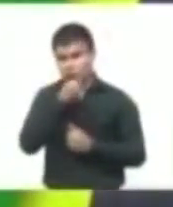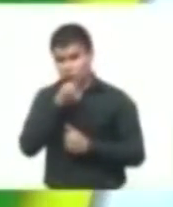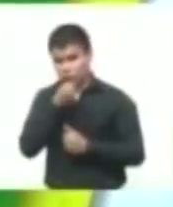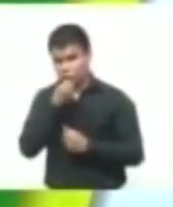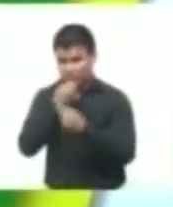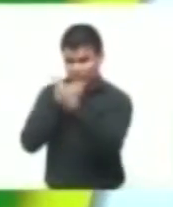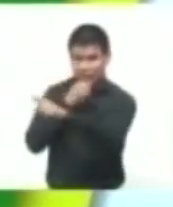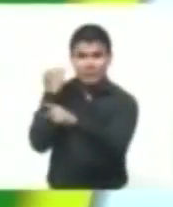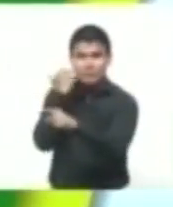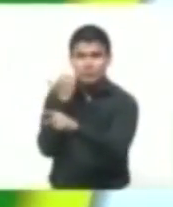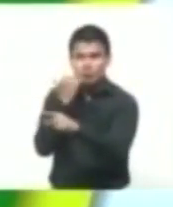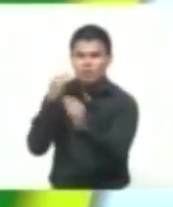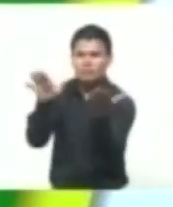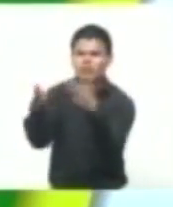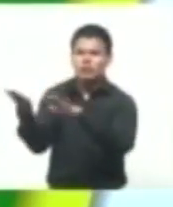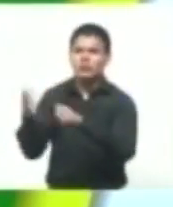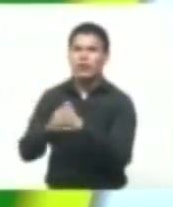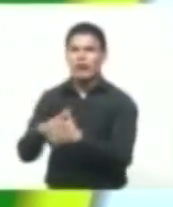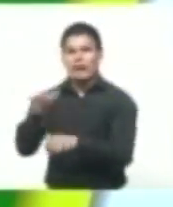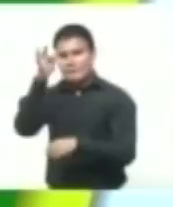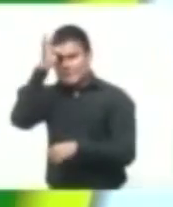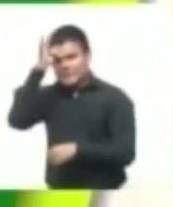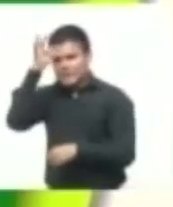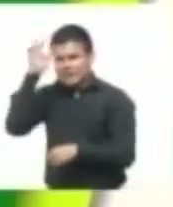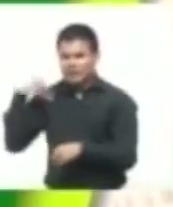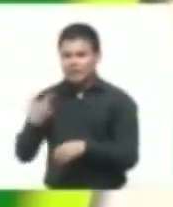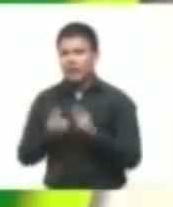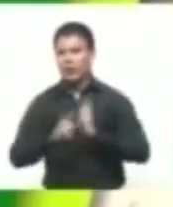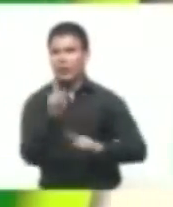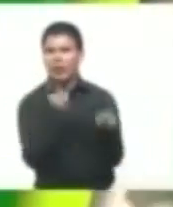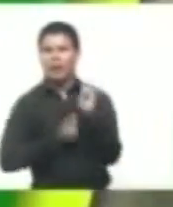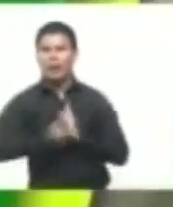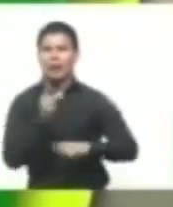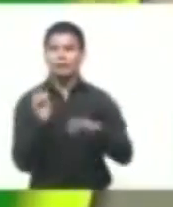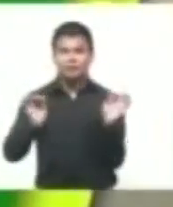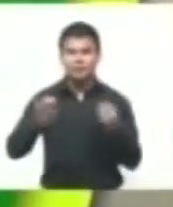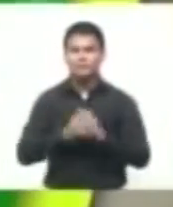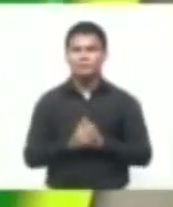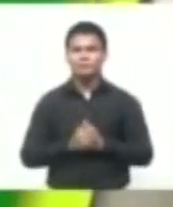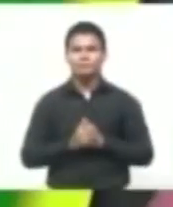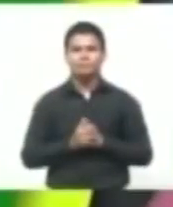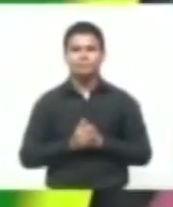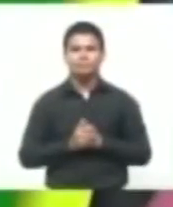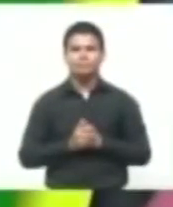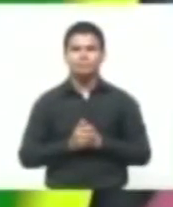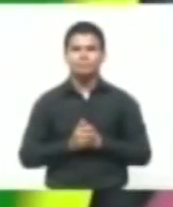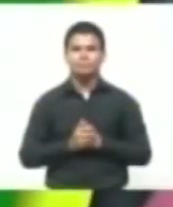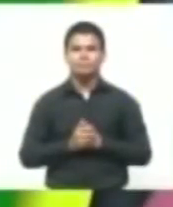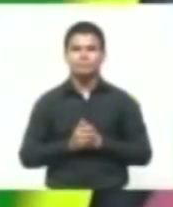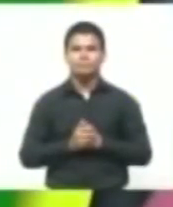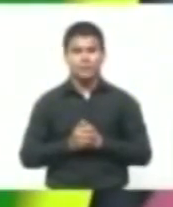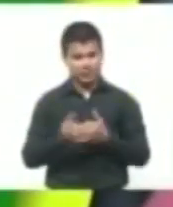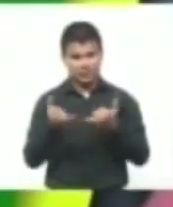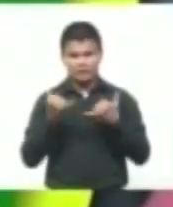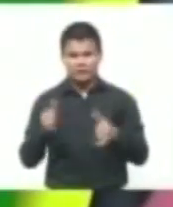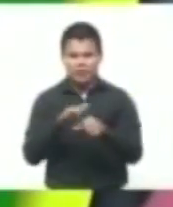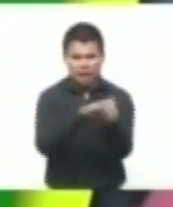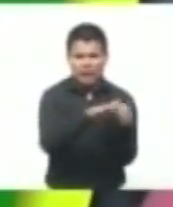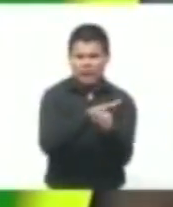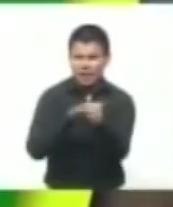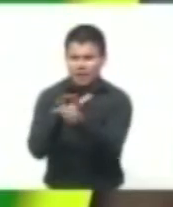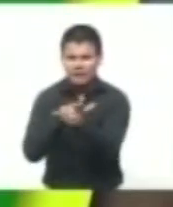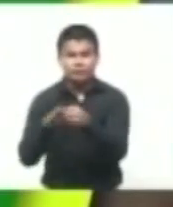familia sostiene que no recibió atención adecuada. Será graduada póstumamente. Los casos de abuso sexual en